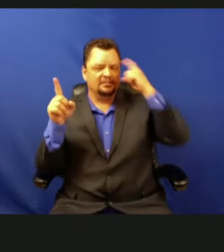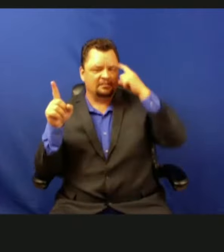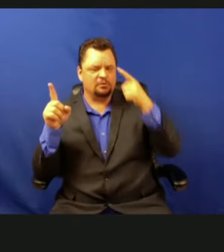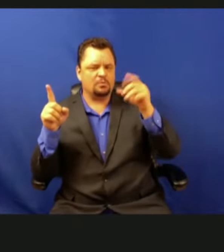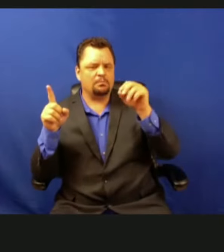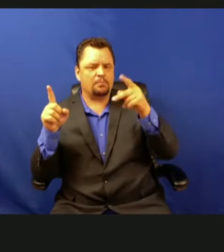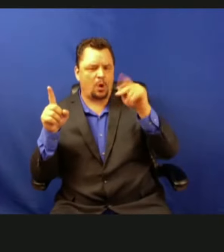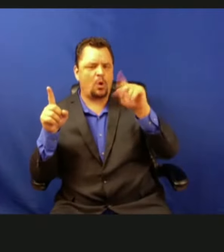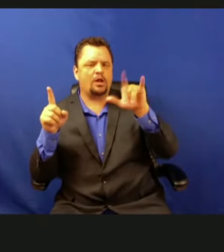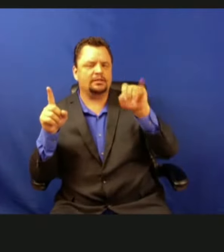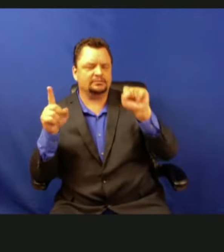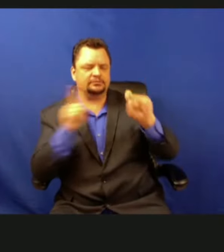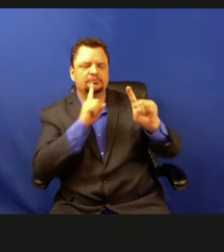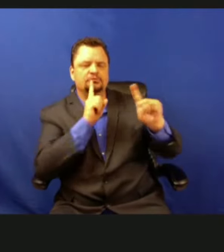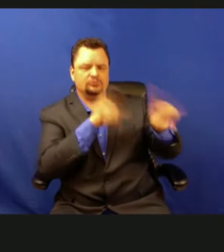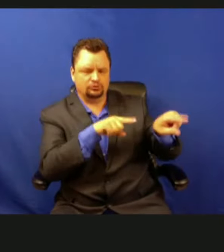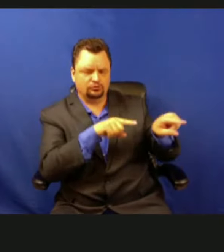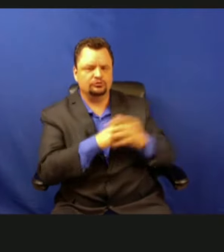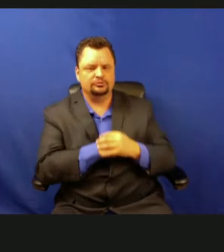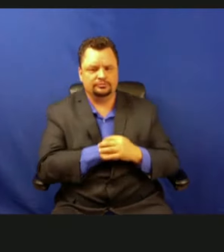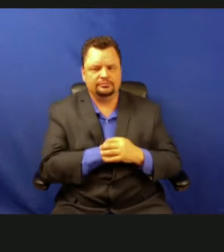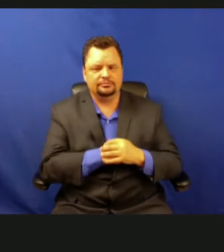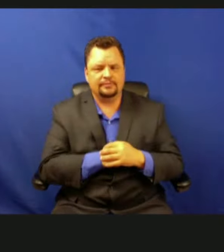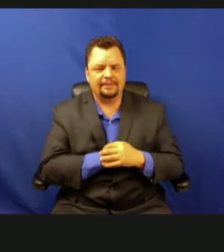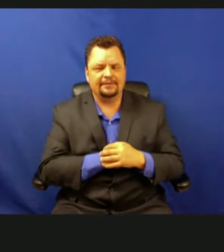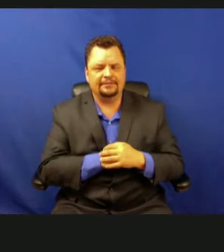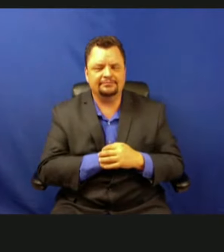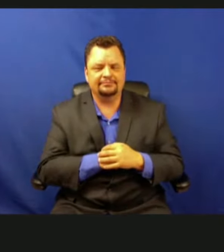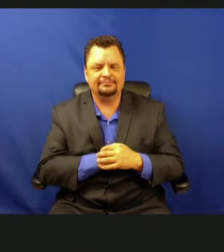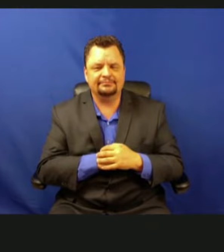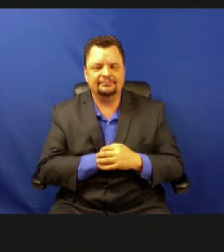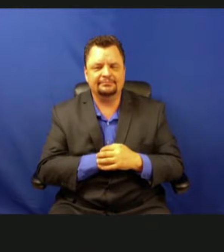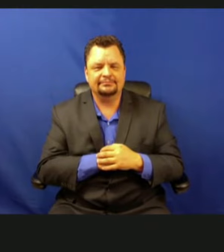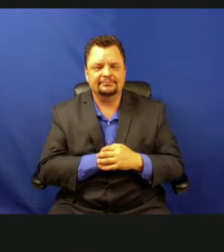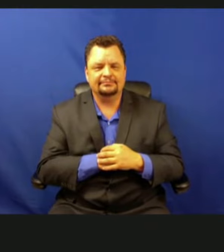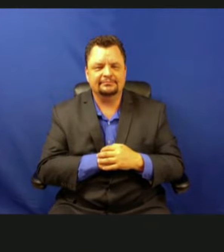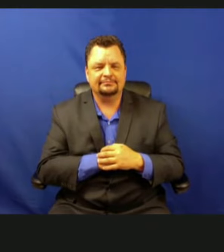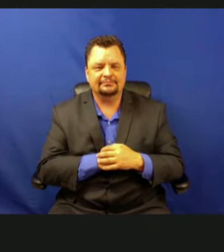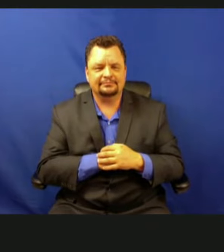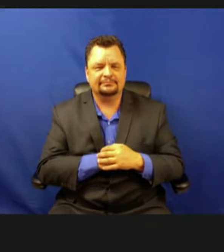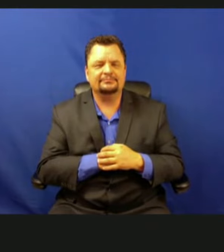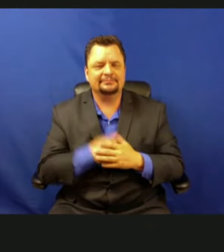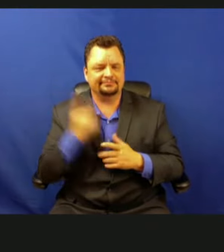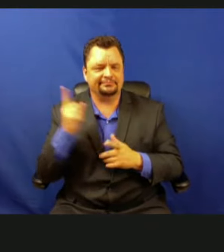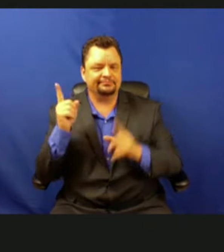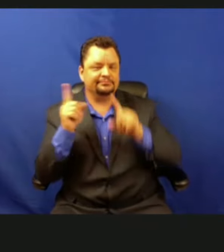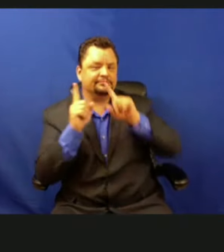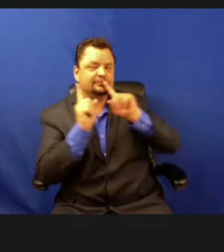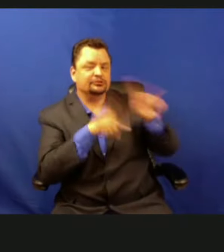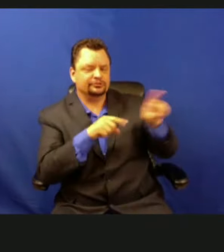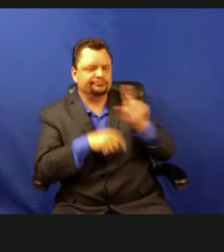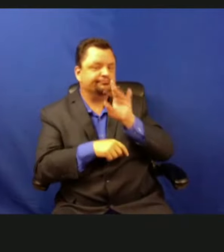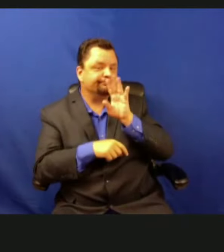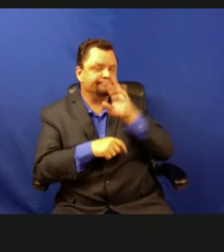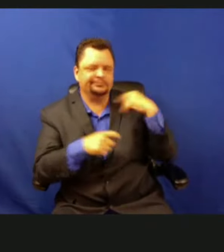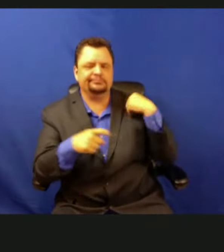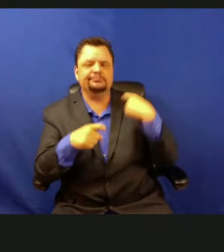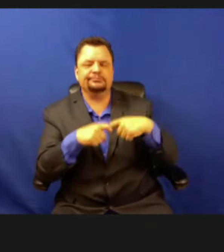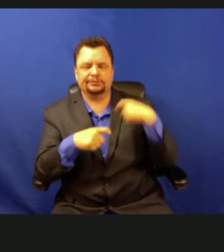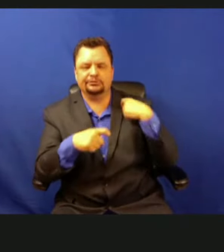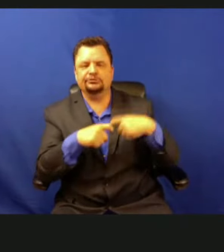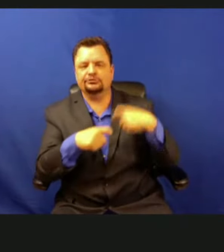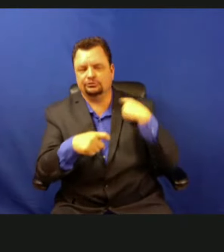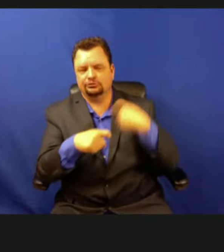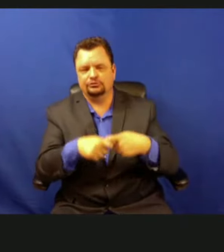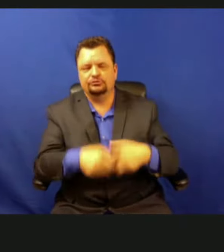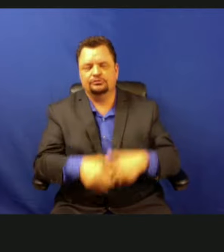usando la policía local y también la policía del estado para proteger a todas las personas